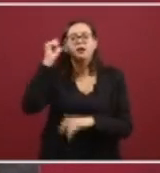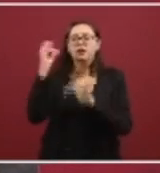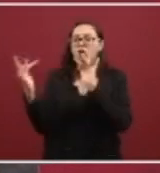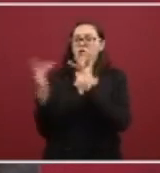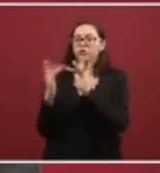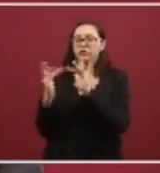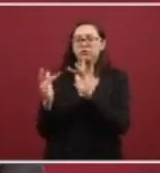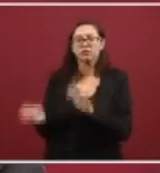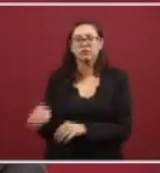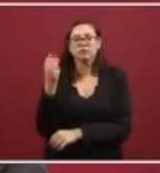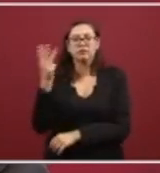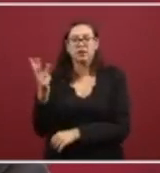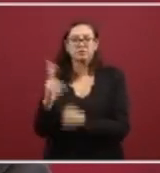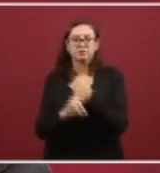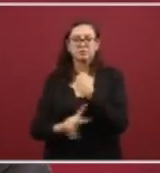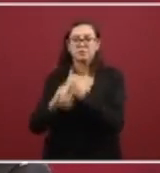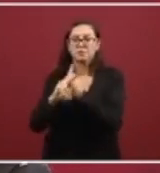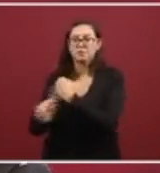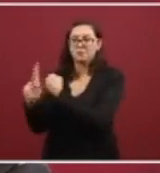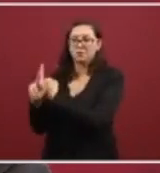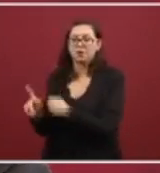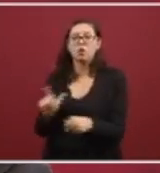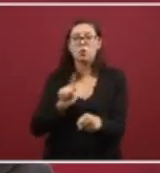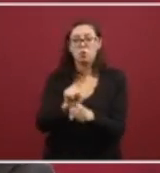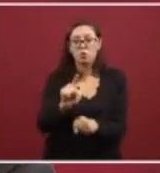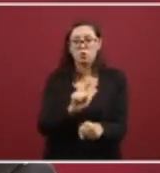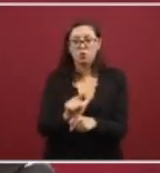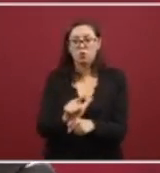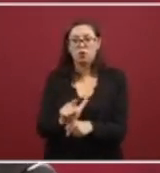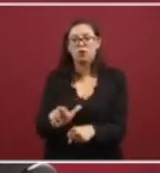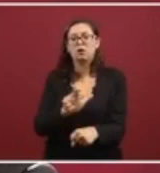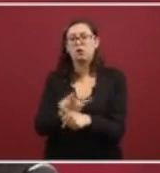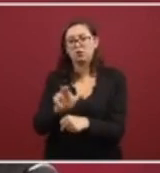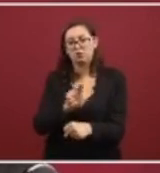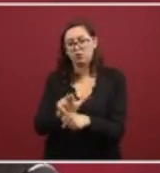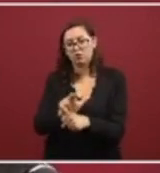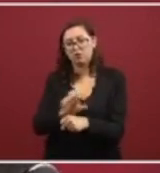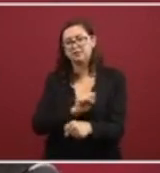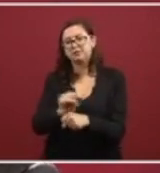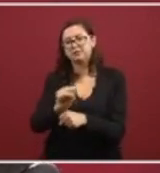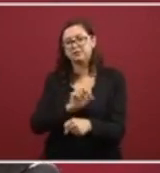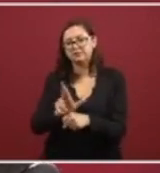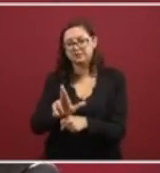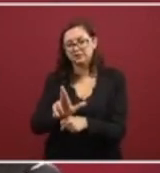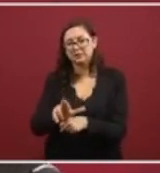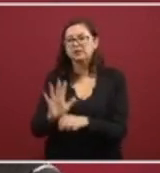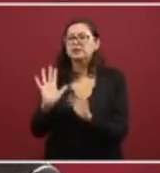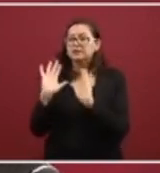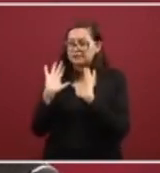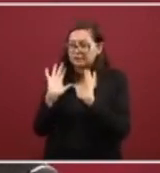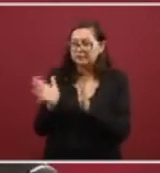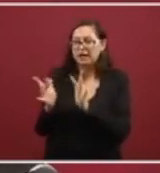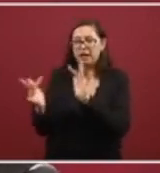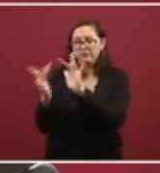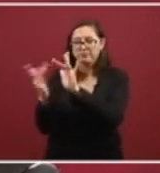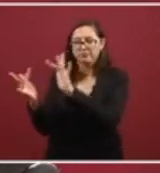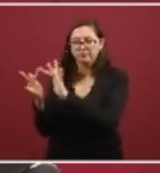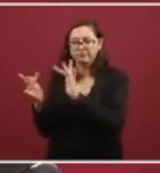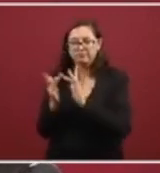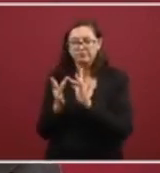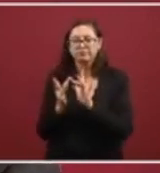los 3 países, Guatemala, Honduras, El Salvador. Ya se instalaron